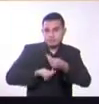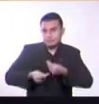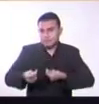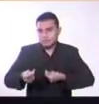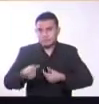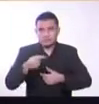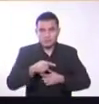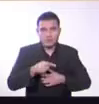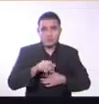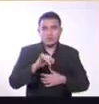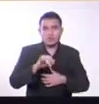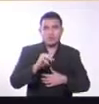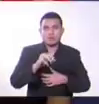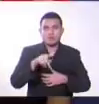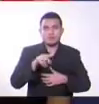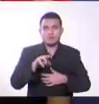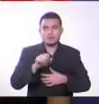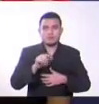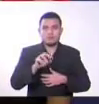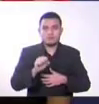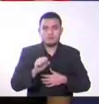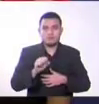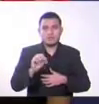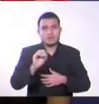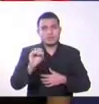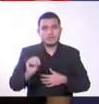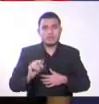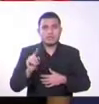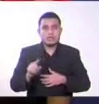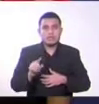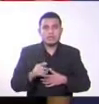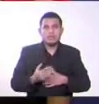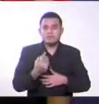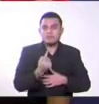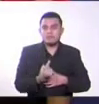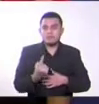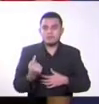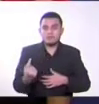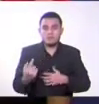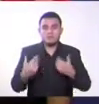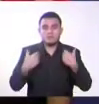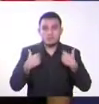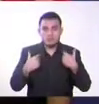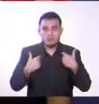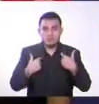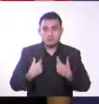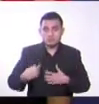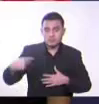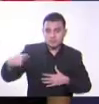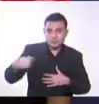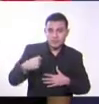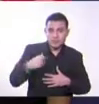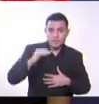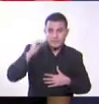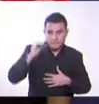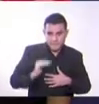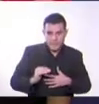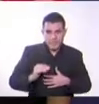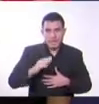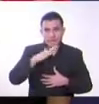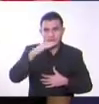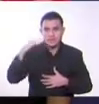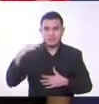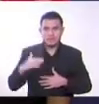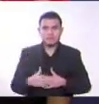¿verdad? Así es. Y se aplica a aquellas personas que tienen un rango de ingreso menor en el país.